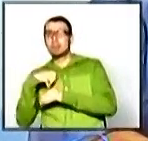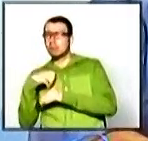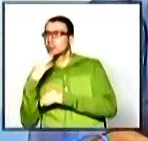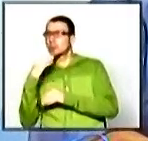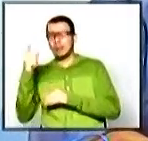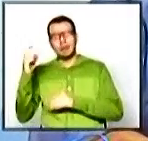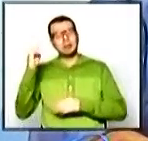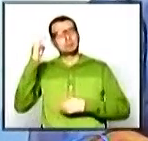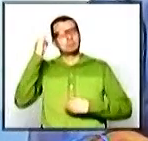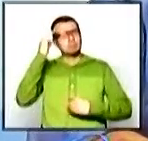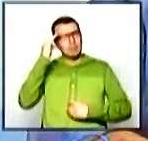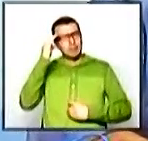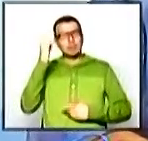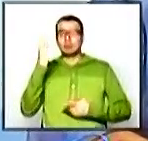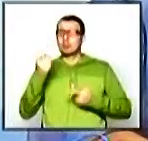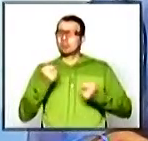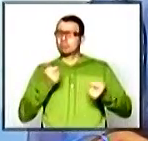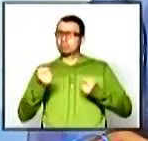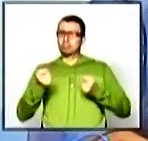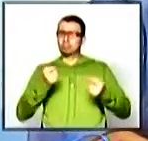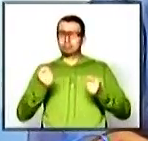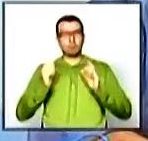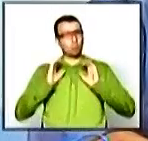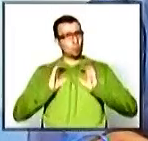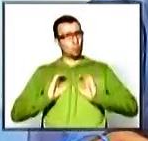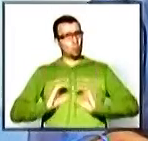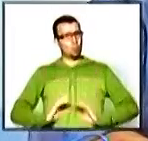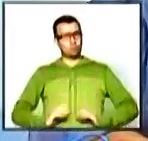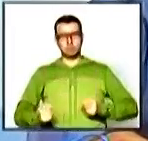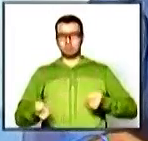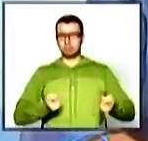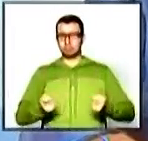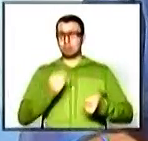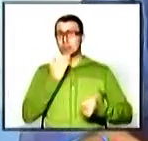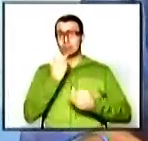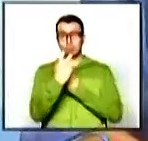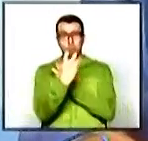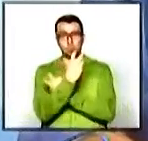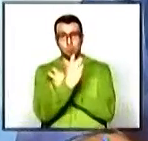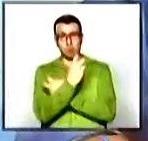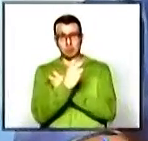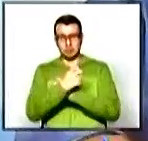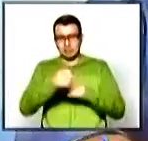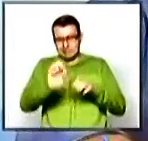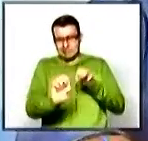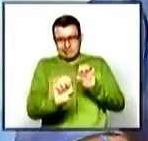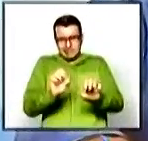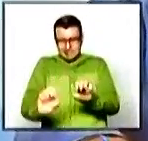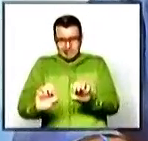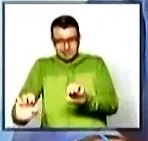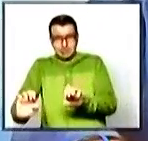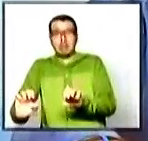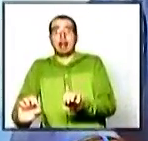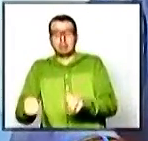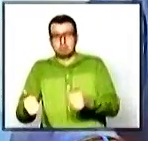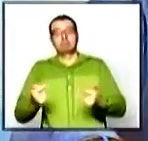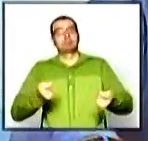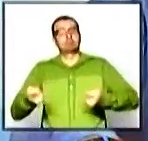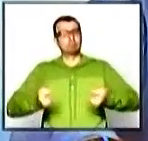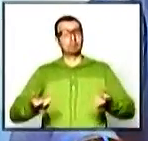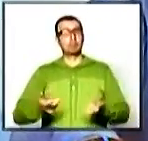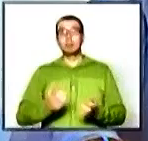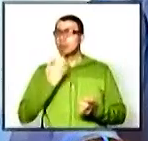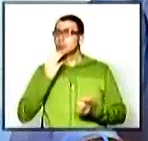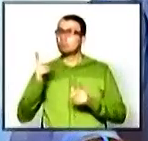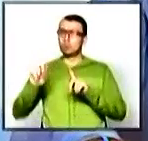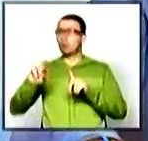mental, con técnicas de manipulación del cuerpo como la quiropraxia y otras técnicas importantes que son ayudas grandes